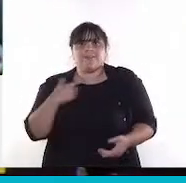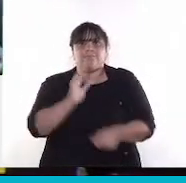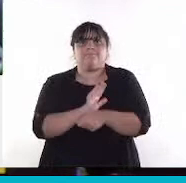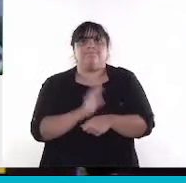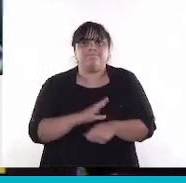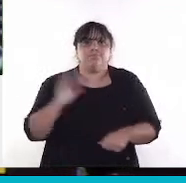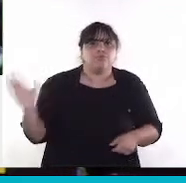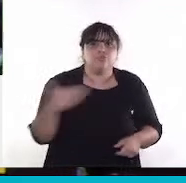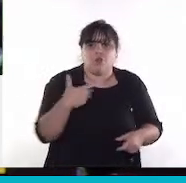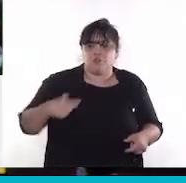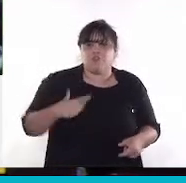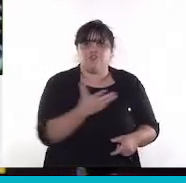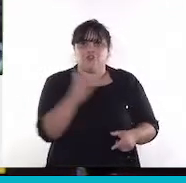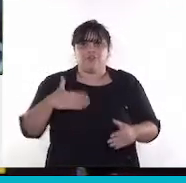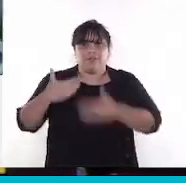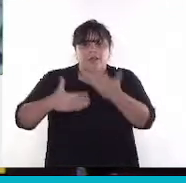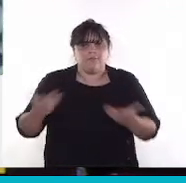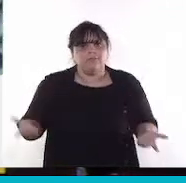en nuestra provincia.